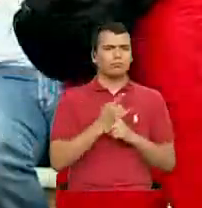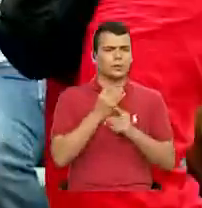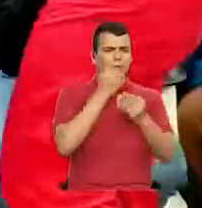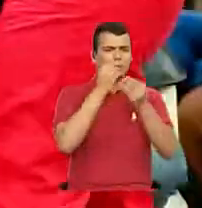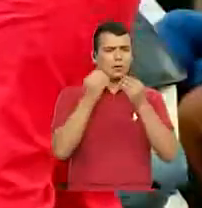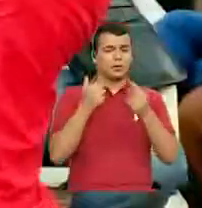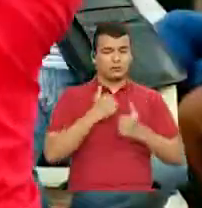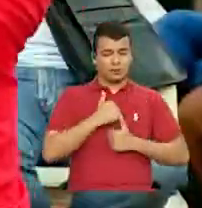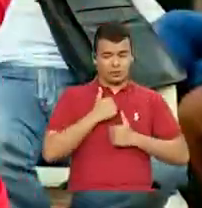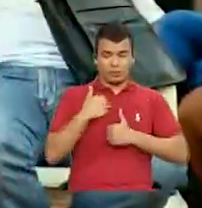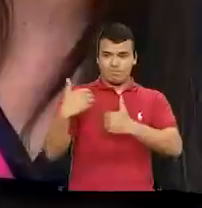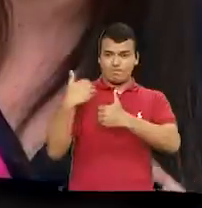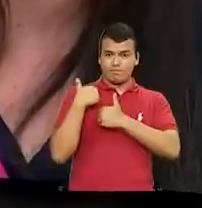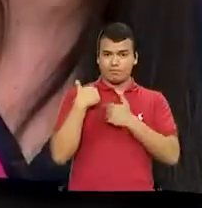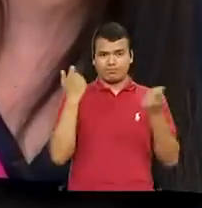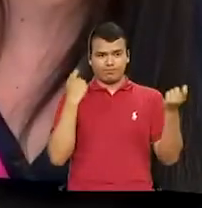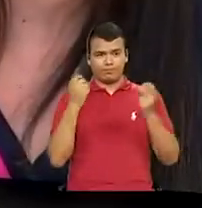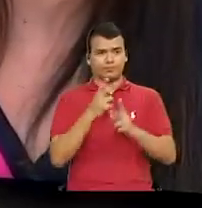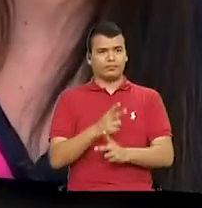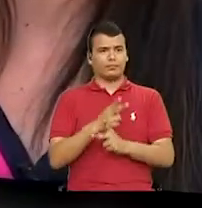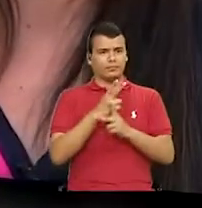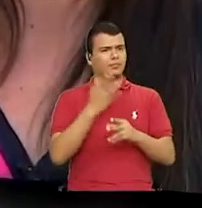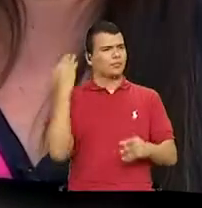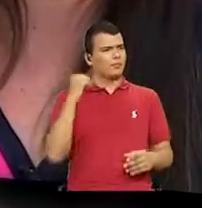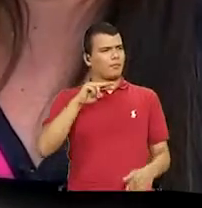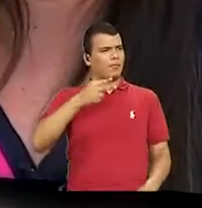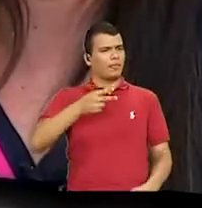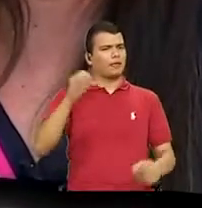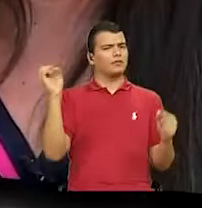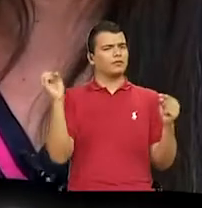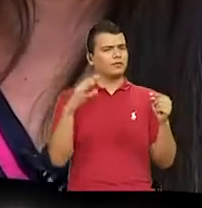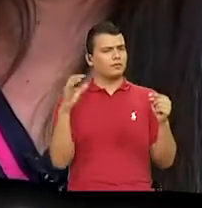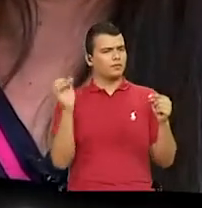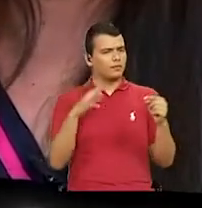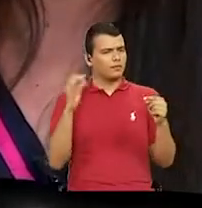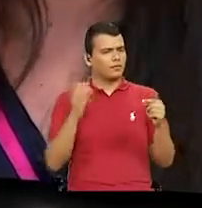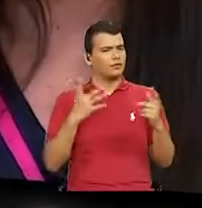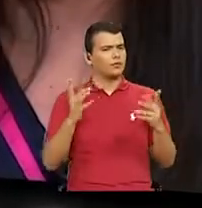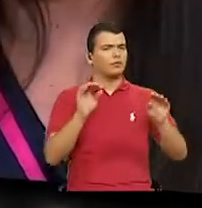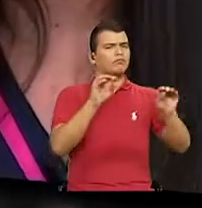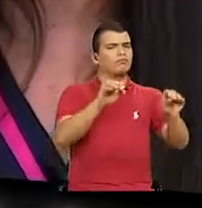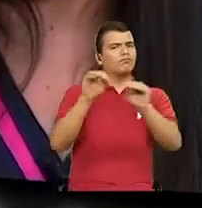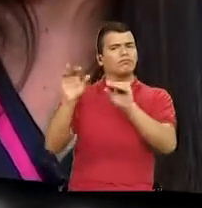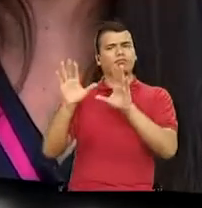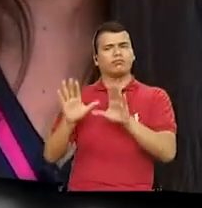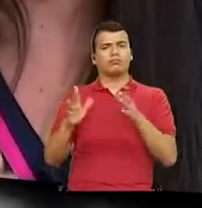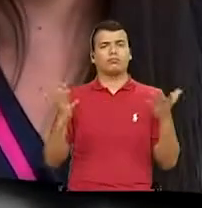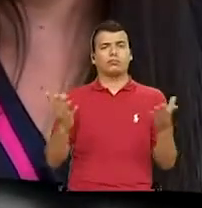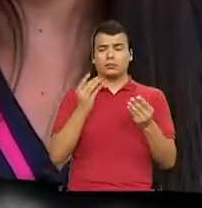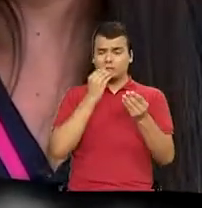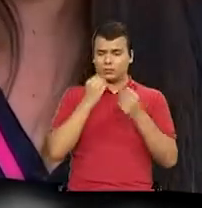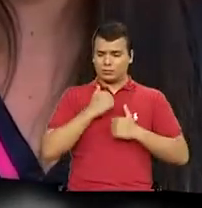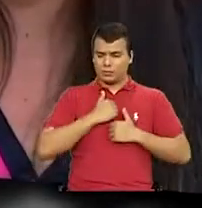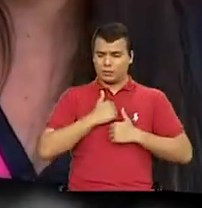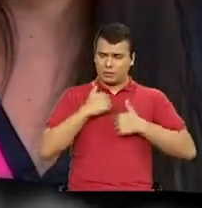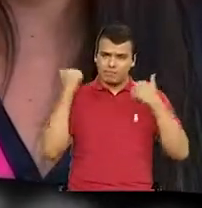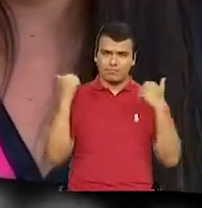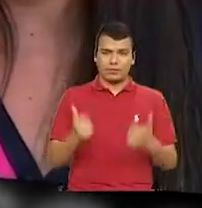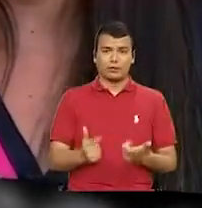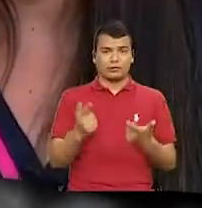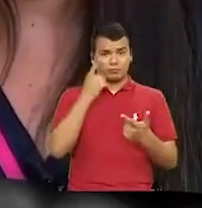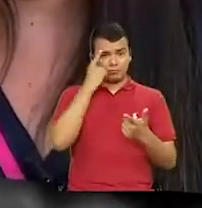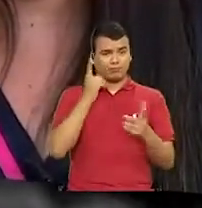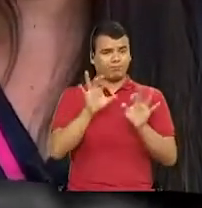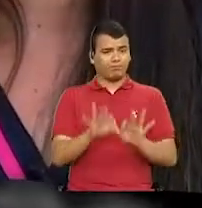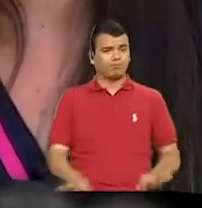alimentos responsables. Tuvimos dos foros sobre educación nutricional porque creemos que es muy importante